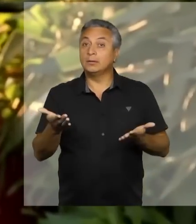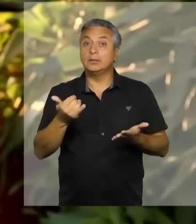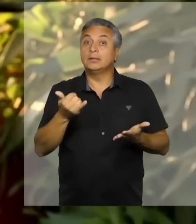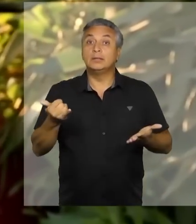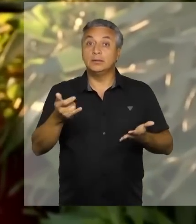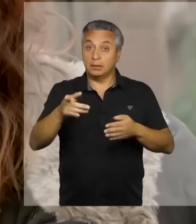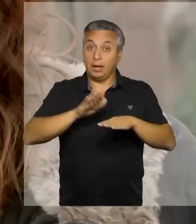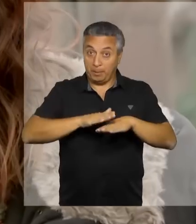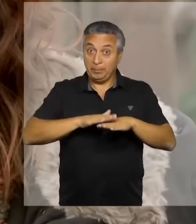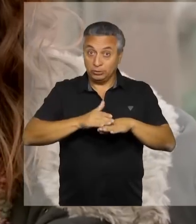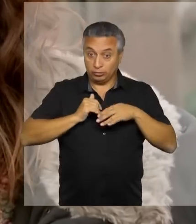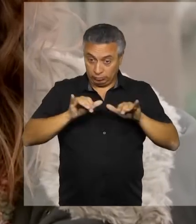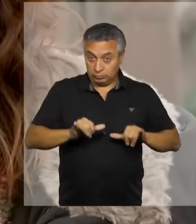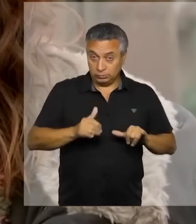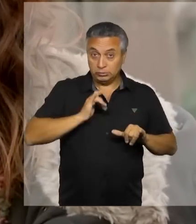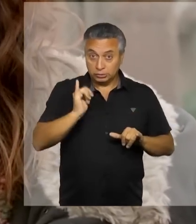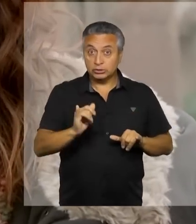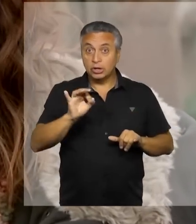permiso para quedarme, sí o no?